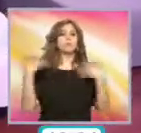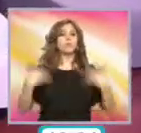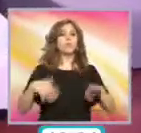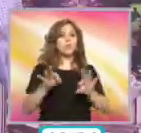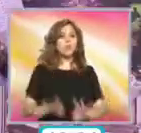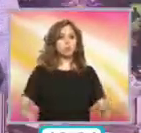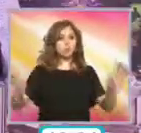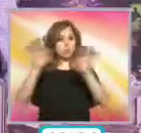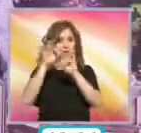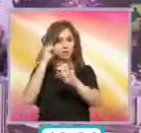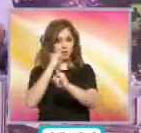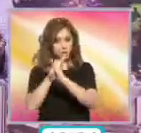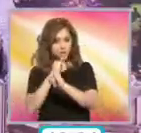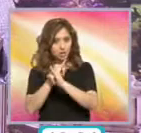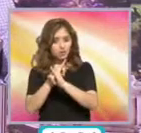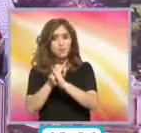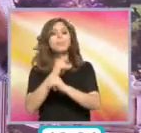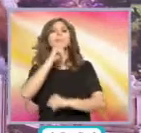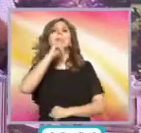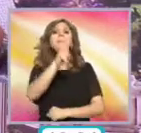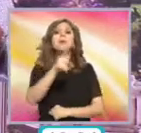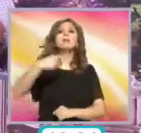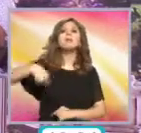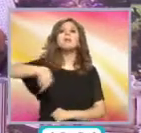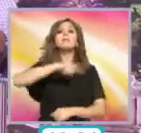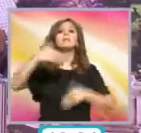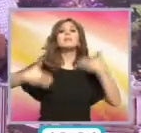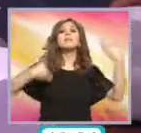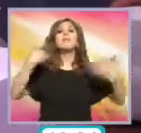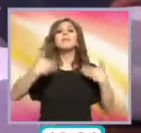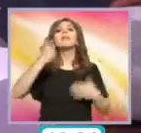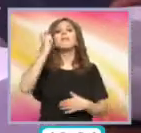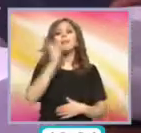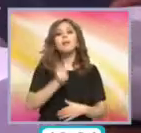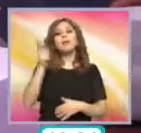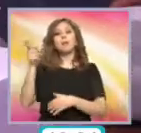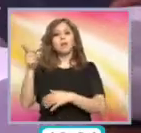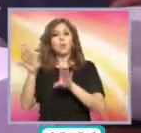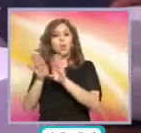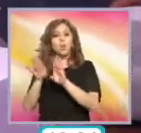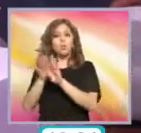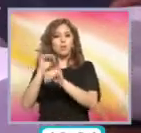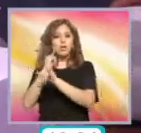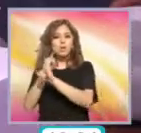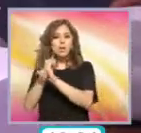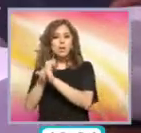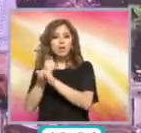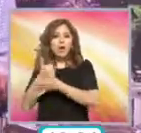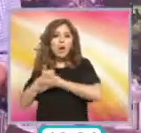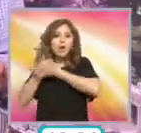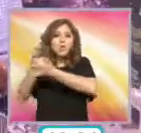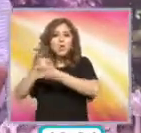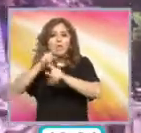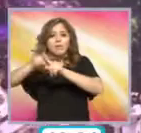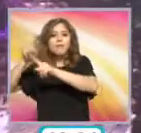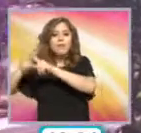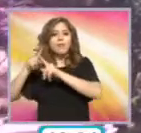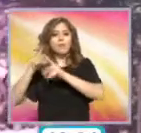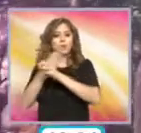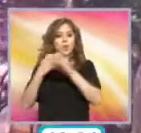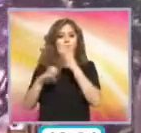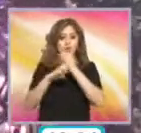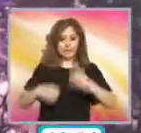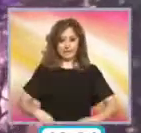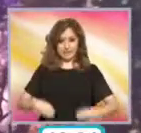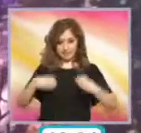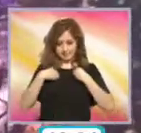festejar también o celebrar los avances que Internet mismo permite en otros aspectos de la vida. Por ejemplo, gracias a Internet tenemos, es